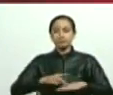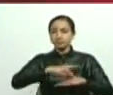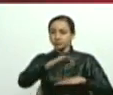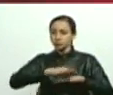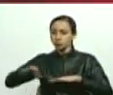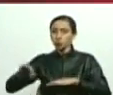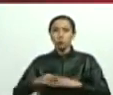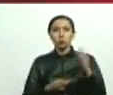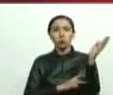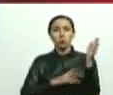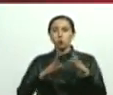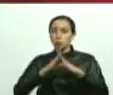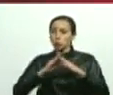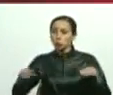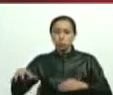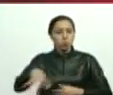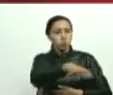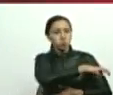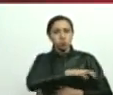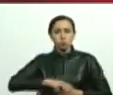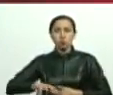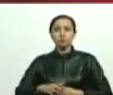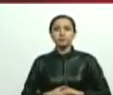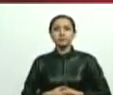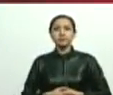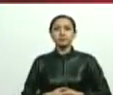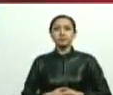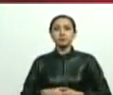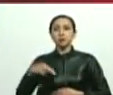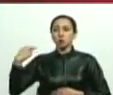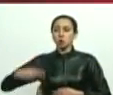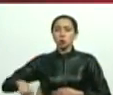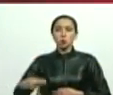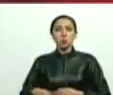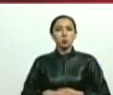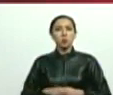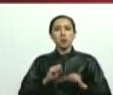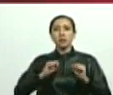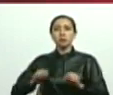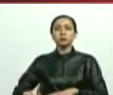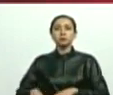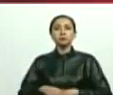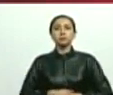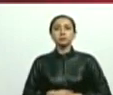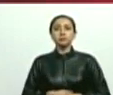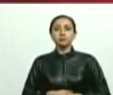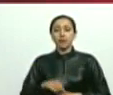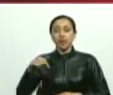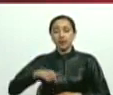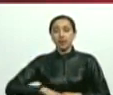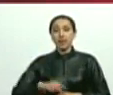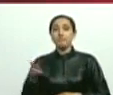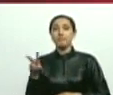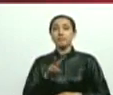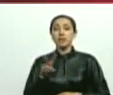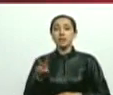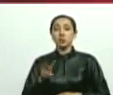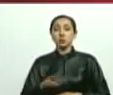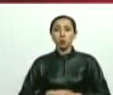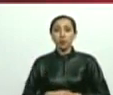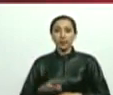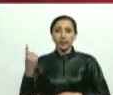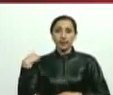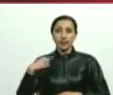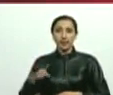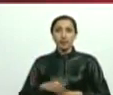los estados, en todos los estados. Nunca podemos renunciar en el país. Tenemos que